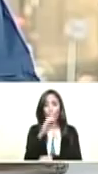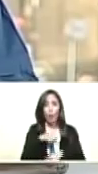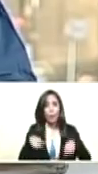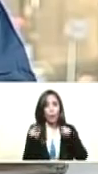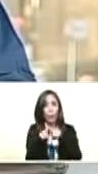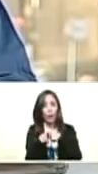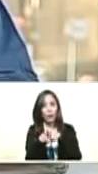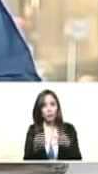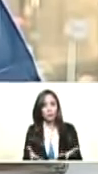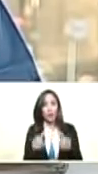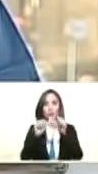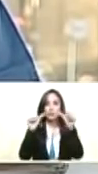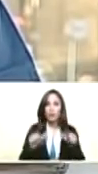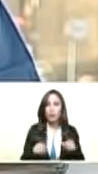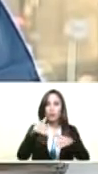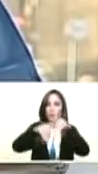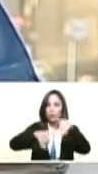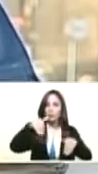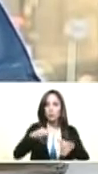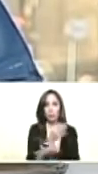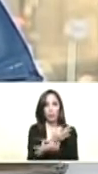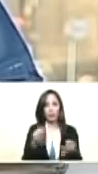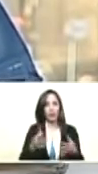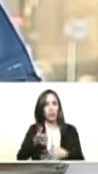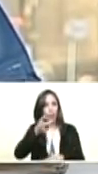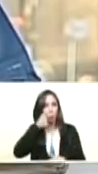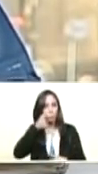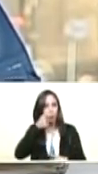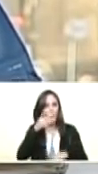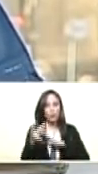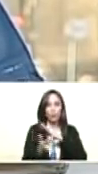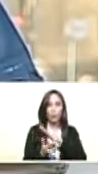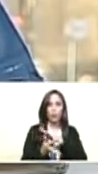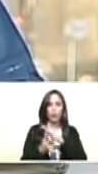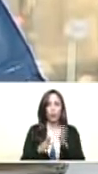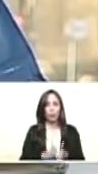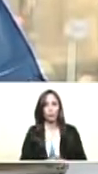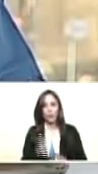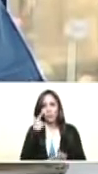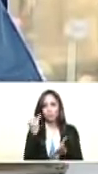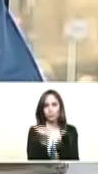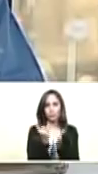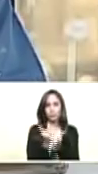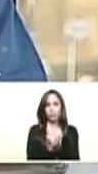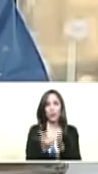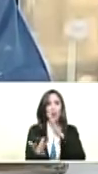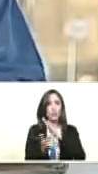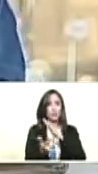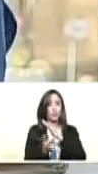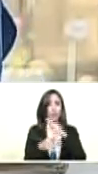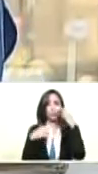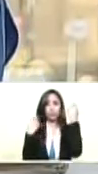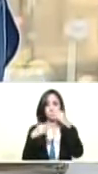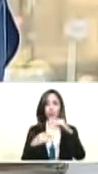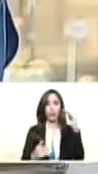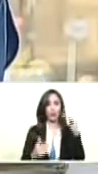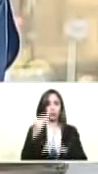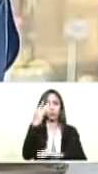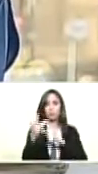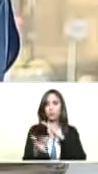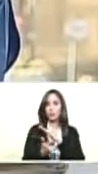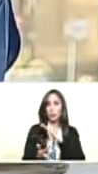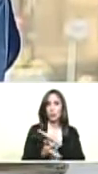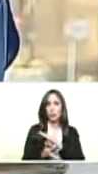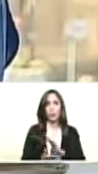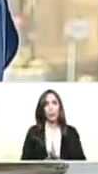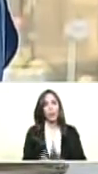Necesita un sistema electoral con garantía, seguridad, tecnológico, de alto nivel tecnológico, como el venezolano, donde